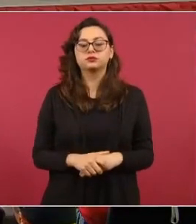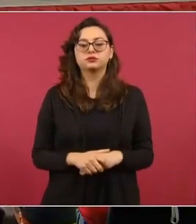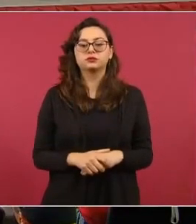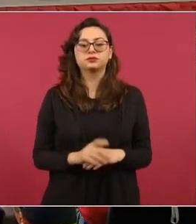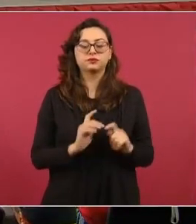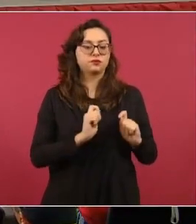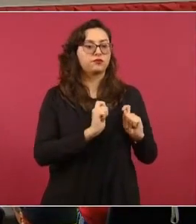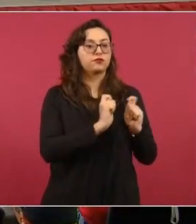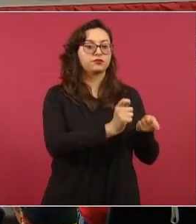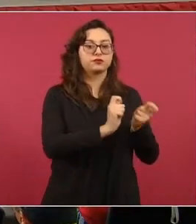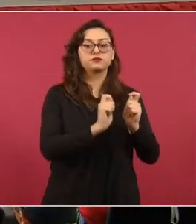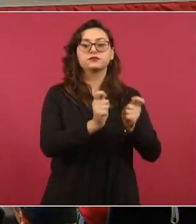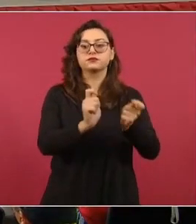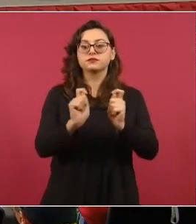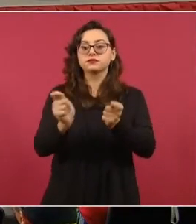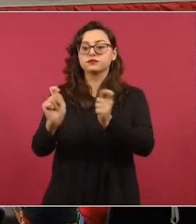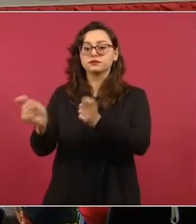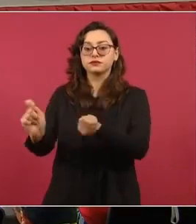tramos,